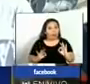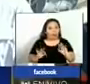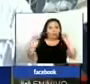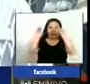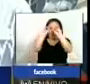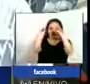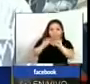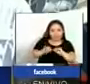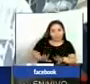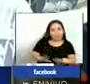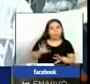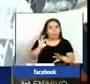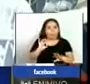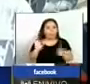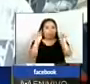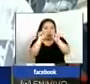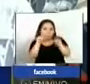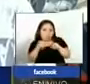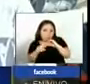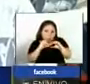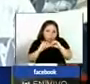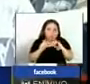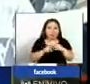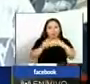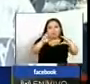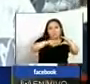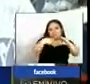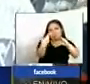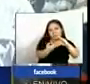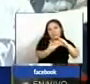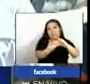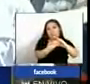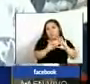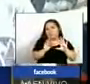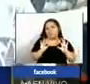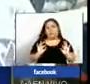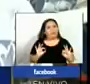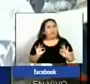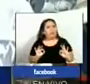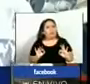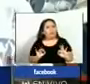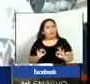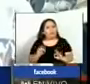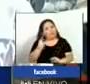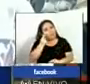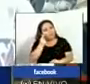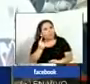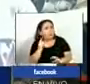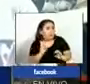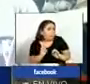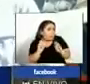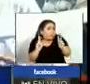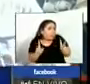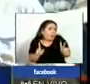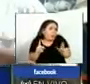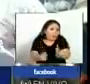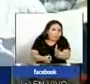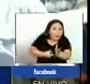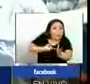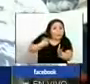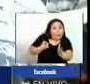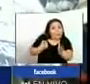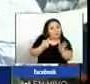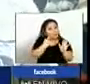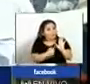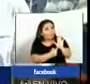de la información y las comunicaciones de nuestras redes sociales y serán por un lado nos darán la primera la oportunidad de ser la primera fiesta que no solo la